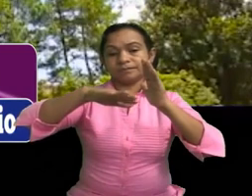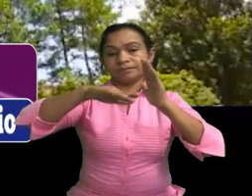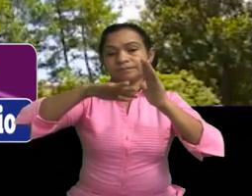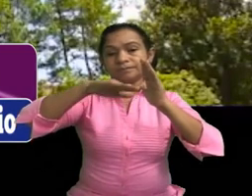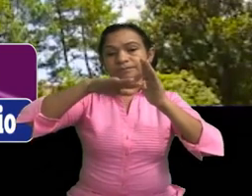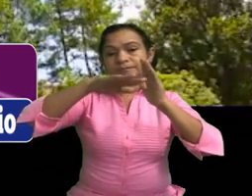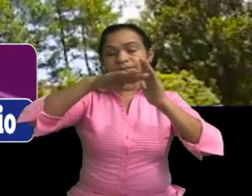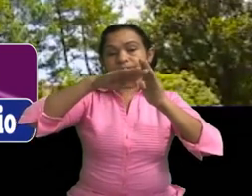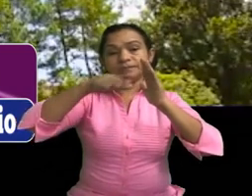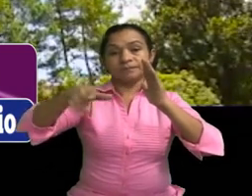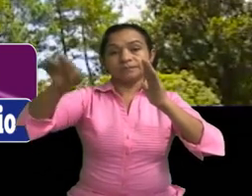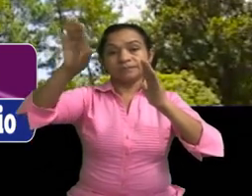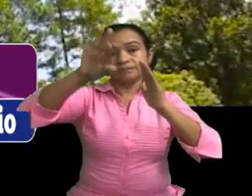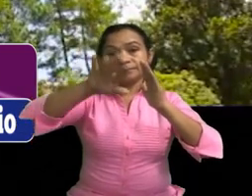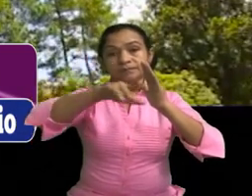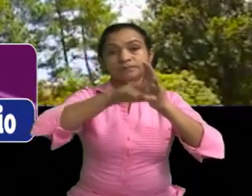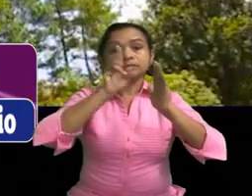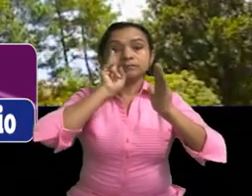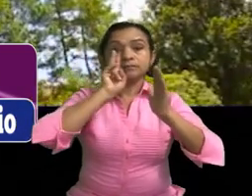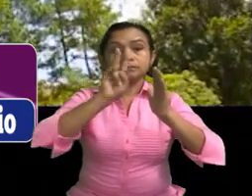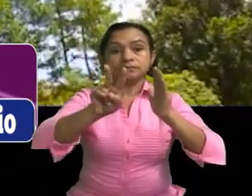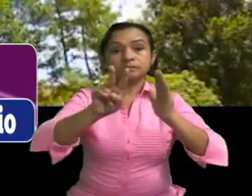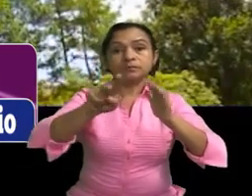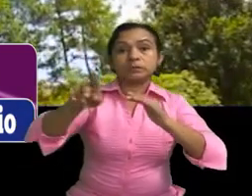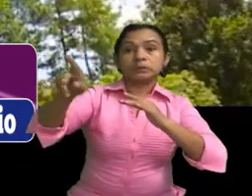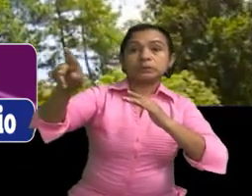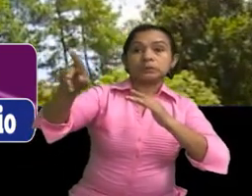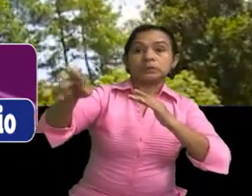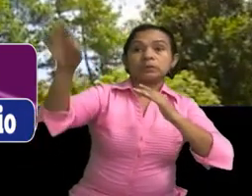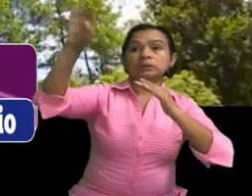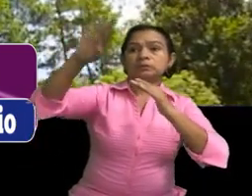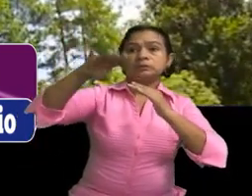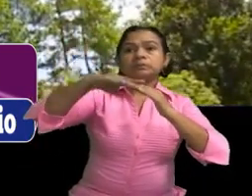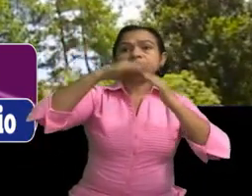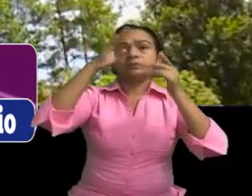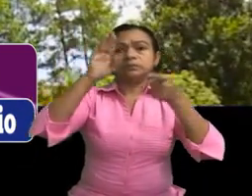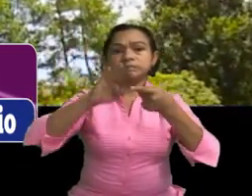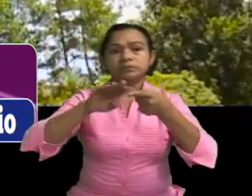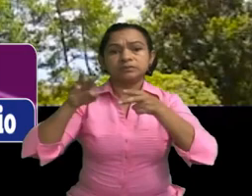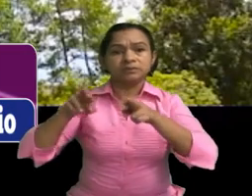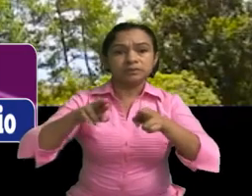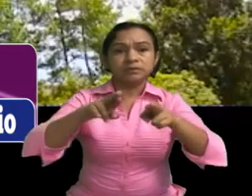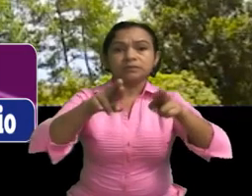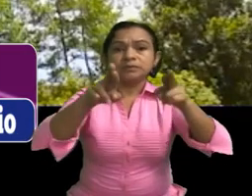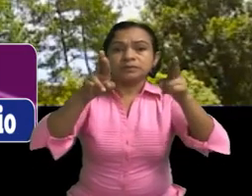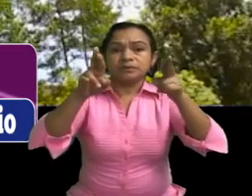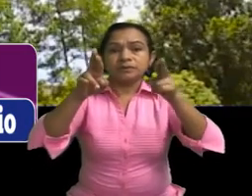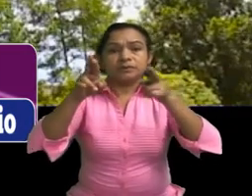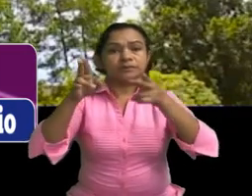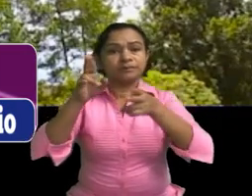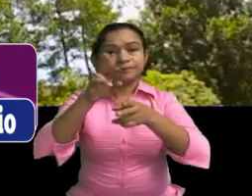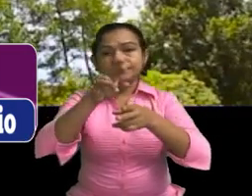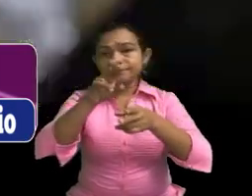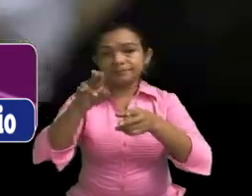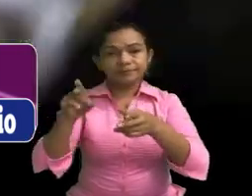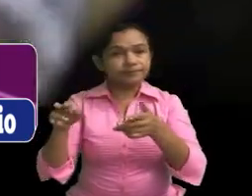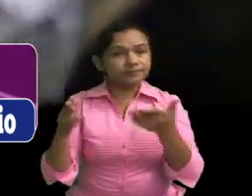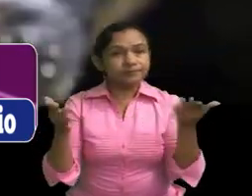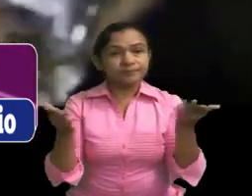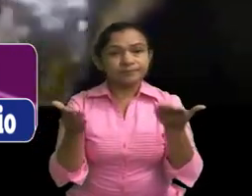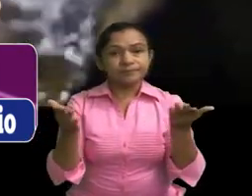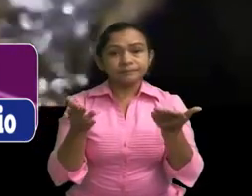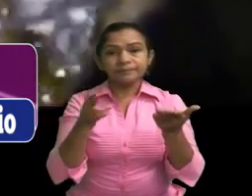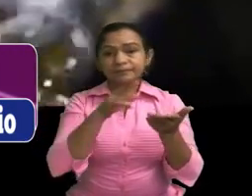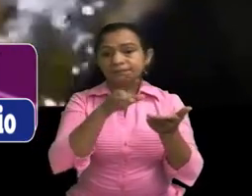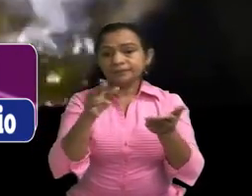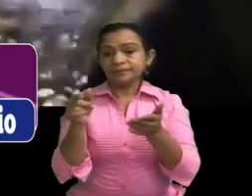los océanos, por eso es que de repente miramos, ah, se subió la bocana en los ríos o en los mismos, a